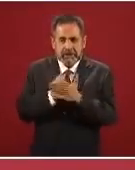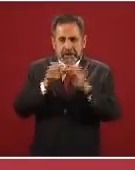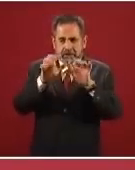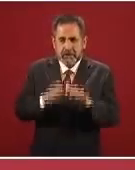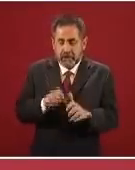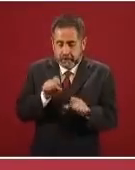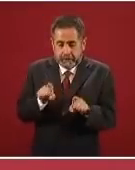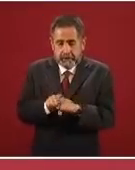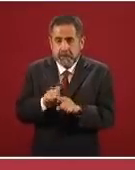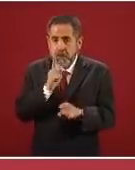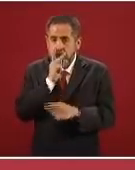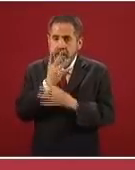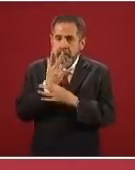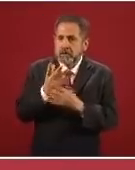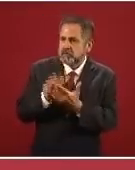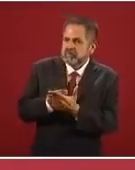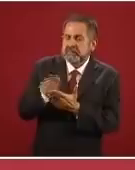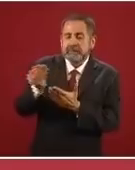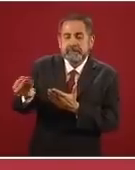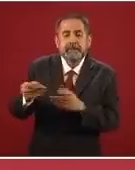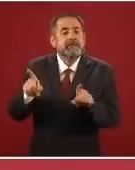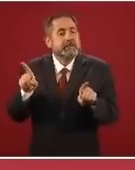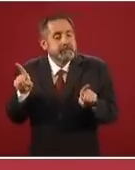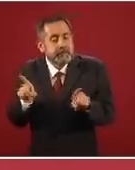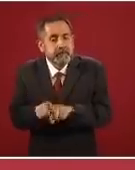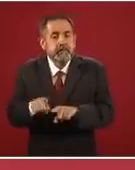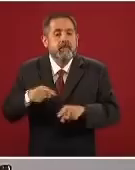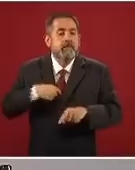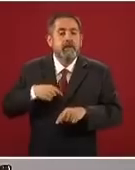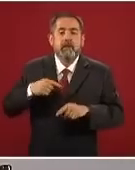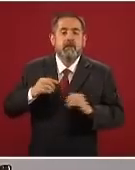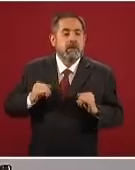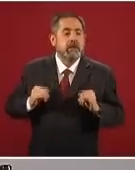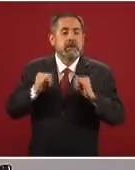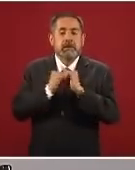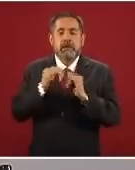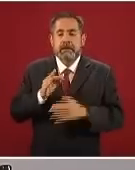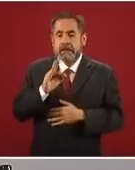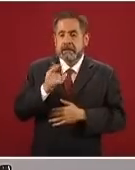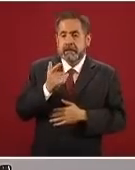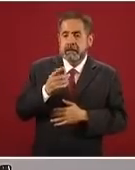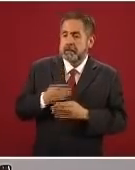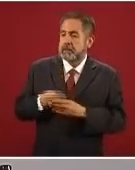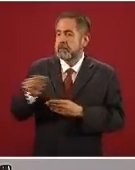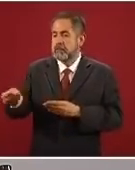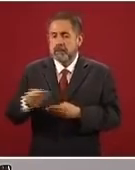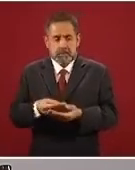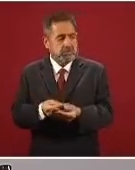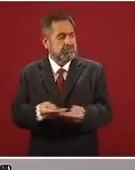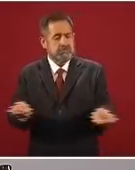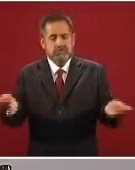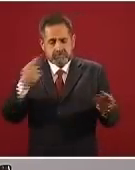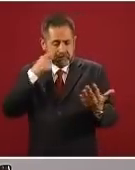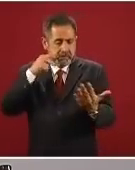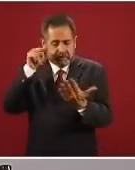mismas palabras que yo dije, lo mismo que la institución propuso, y va a estar aquí a disposición de ustedes para no hacer